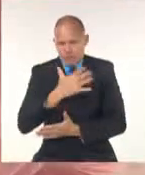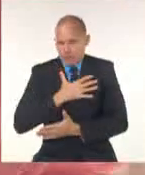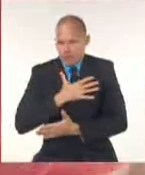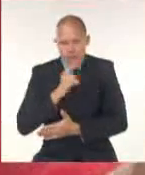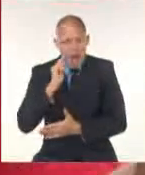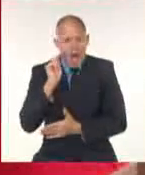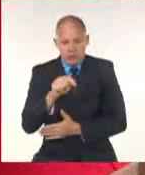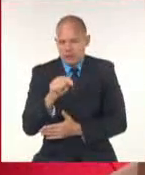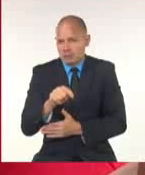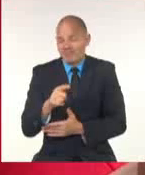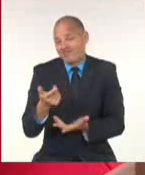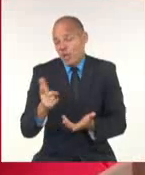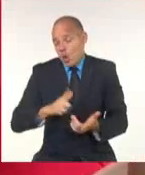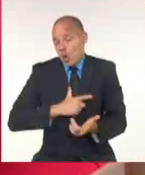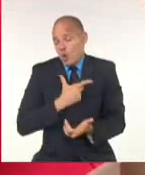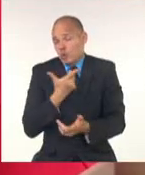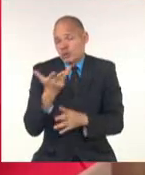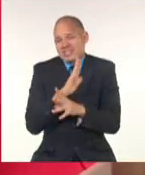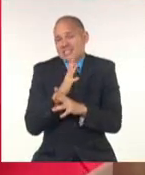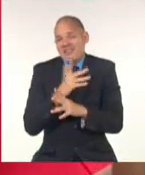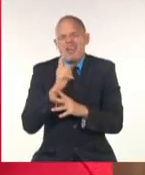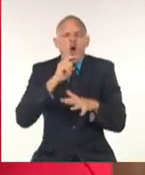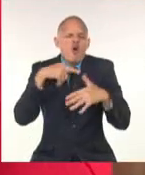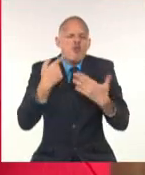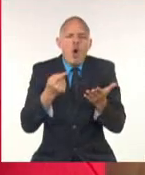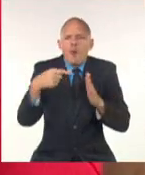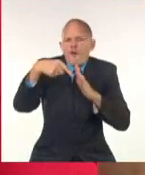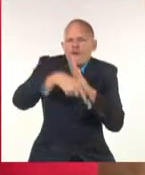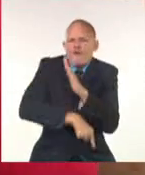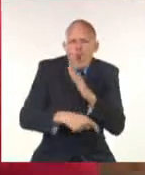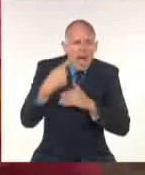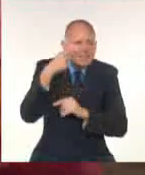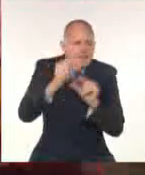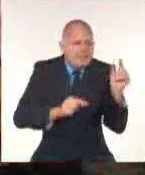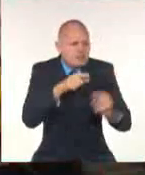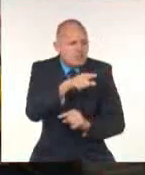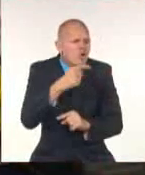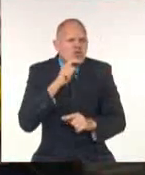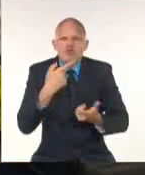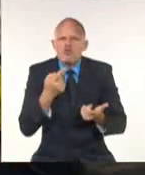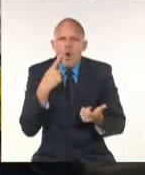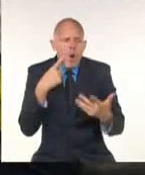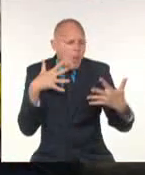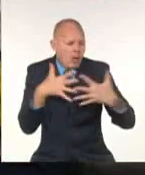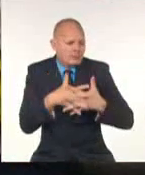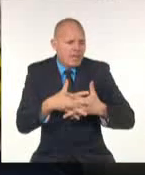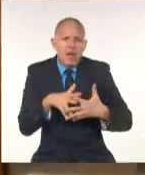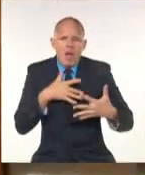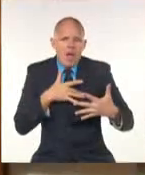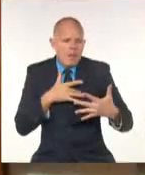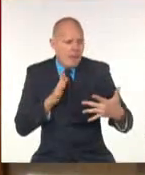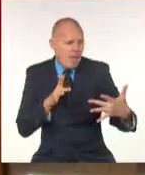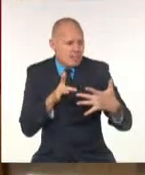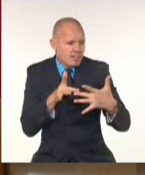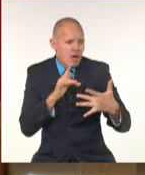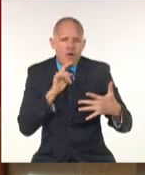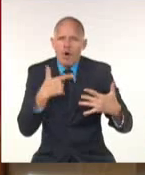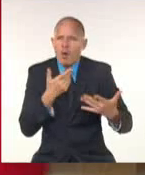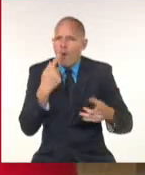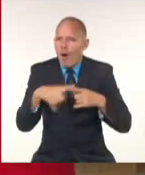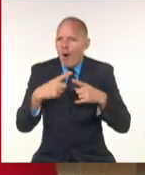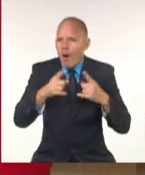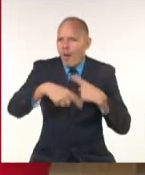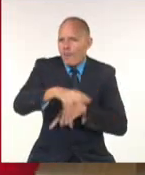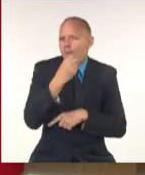lo profundo, a la esencia, a que el ser humano se reconozca en un espacio, en unas tradiciones, en una